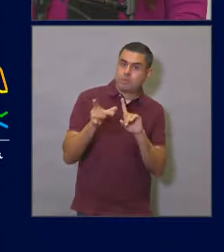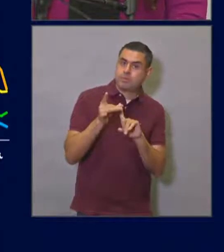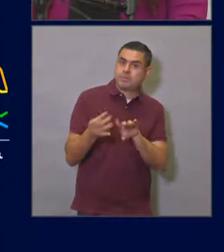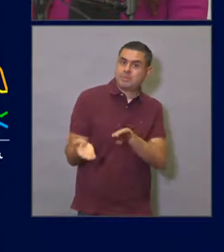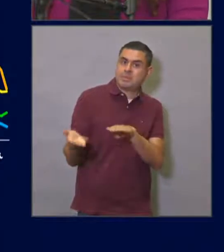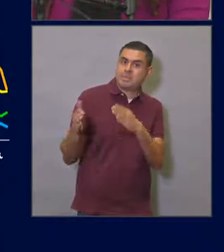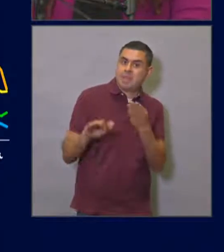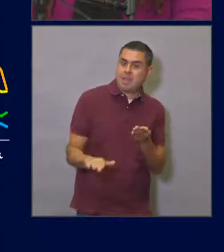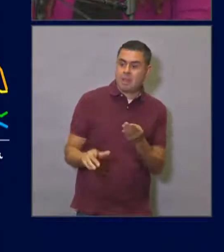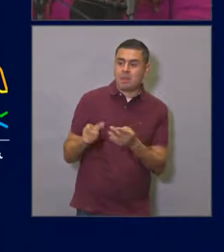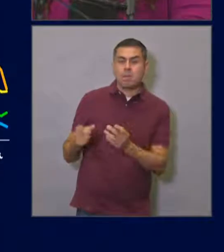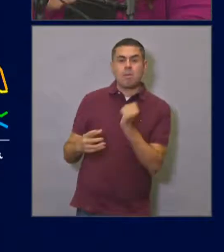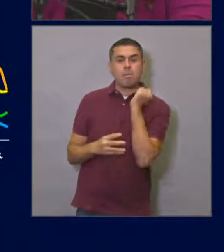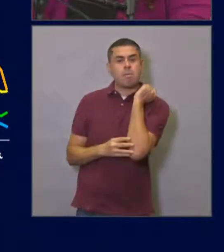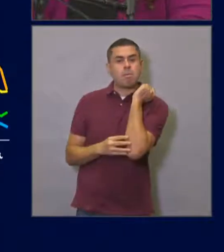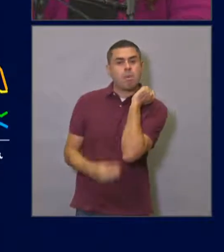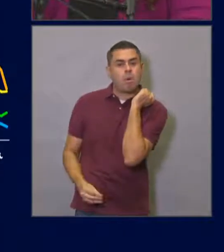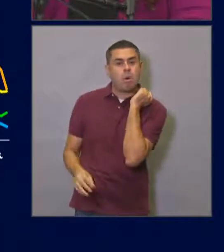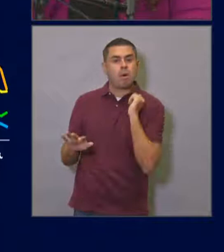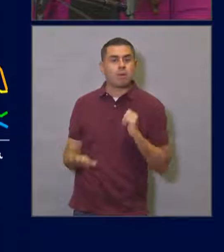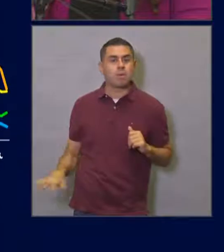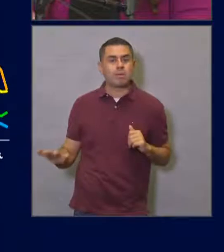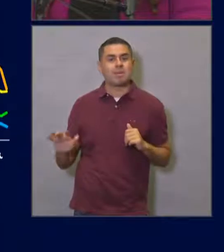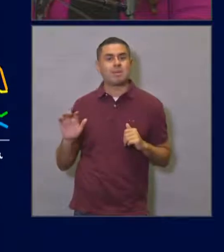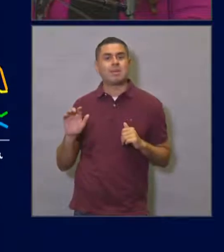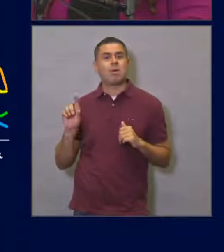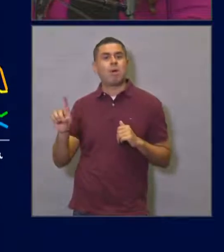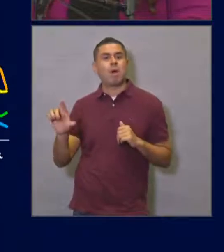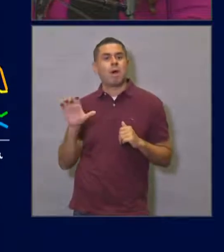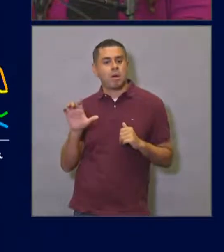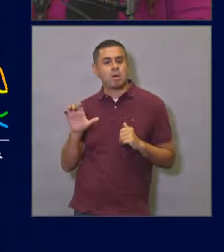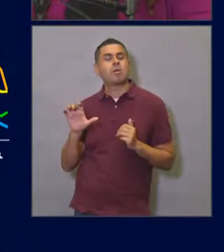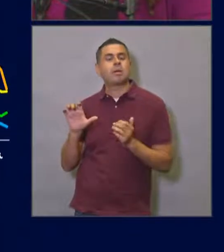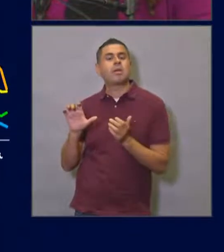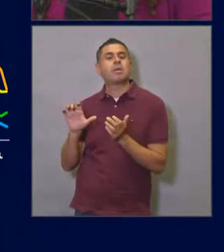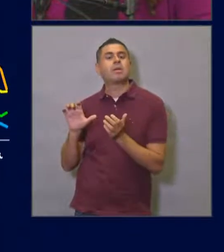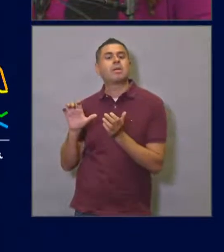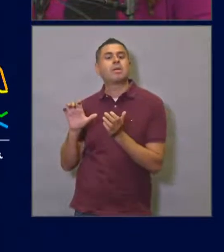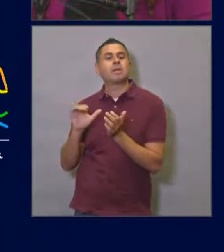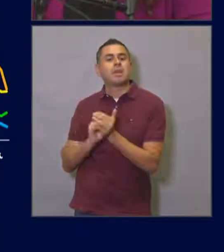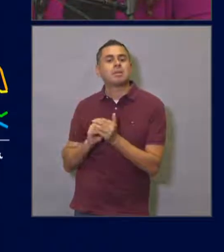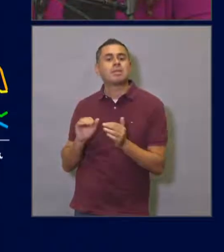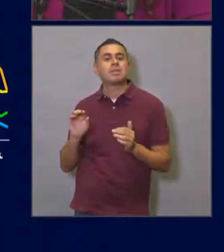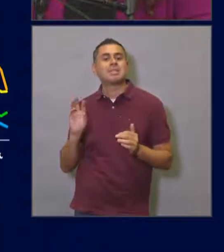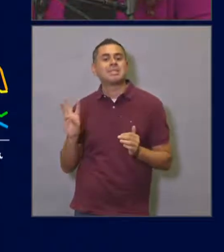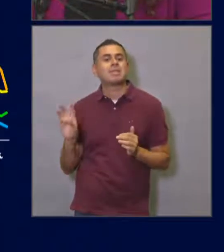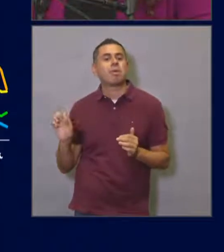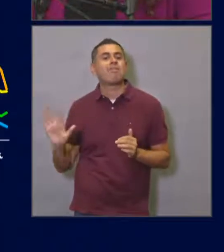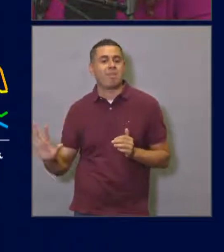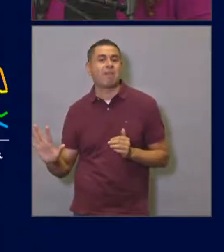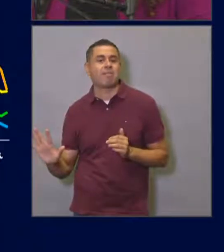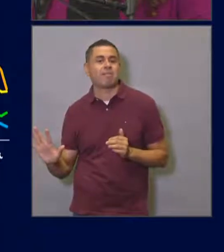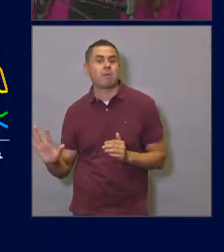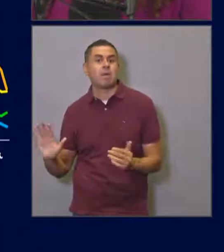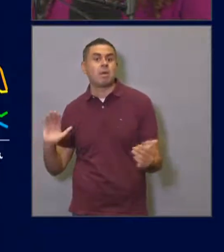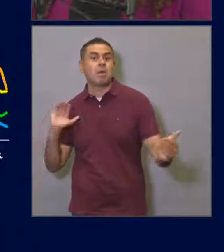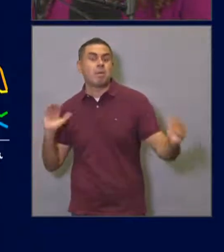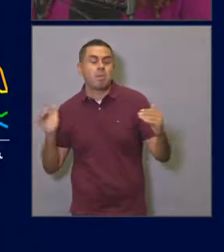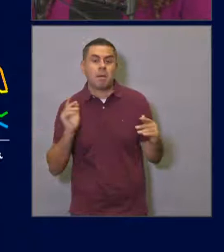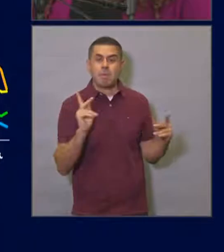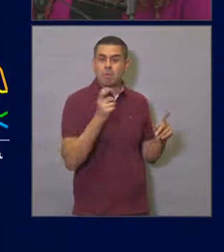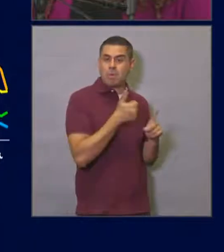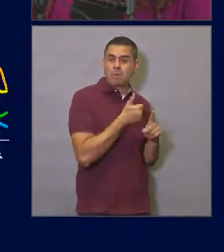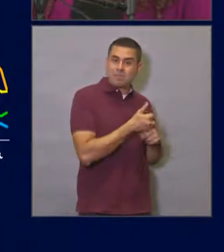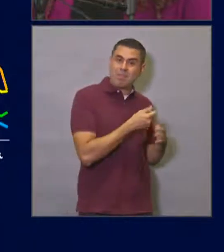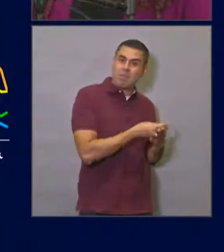de bajos recursos fue de 6.5 fallecimientos por cada 100,000 personas, 3 veces más que las personas que